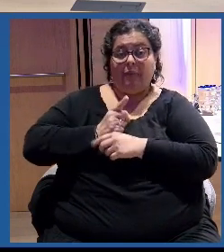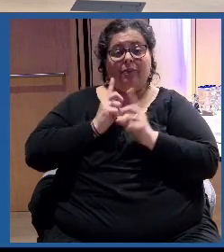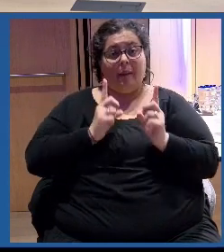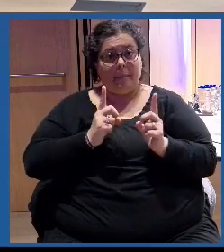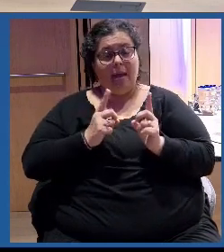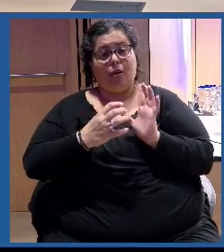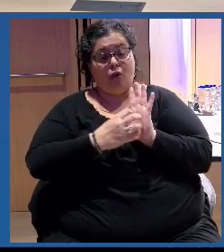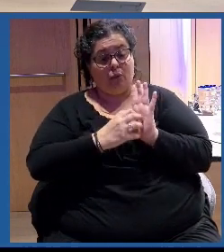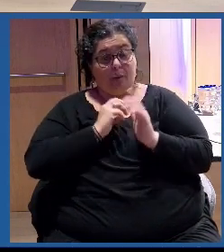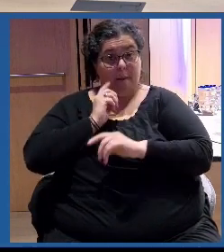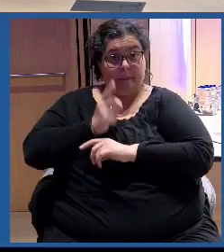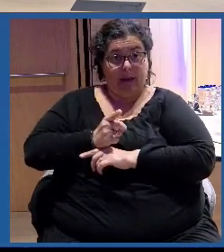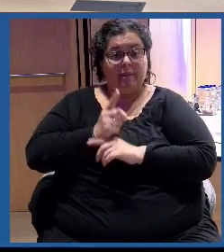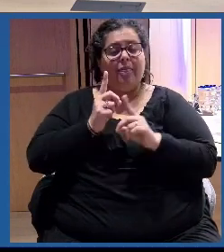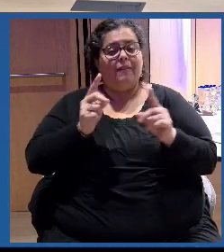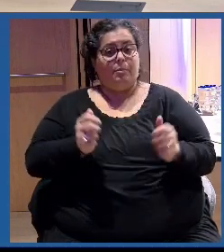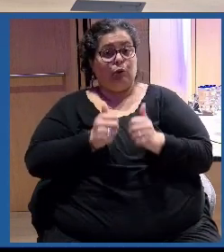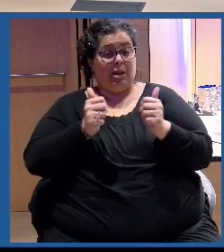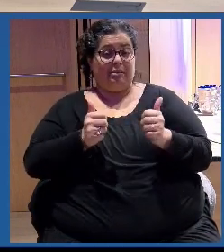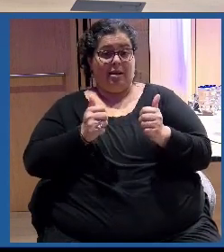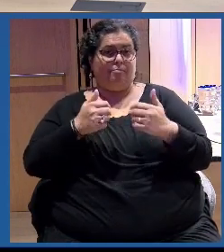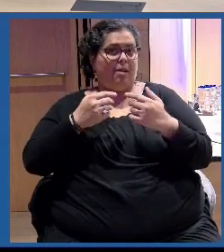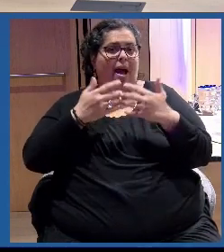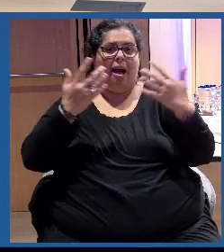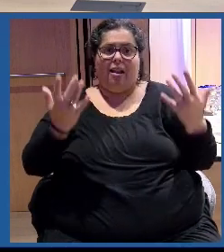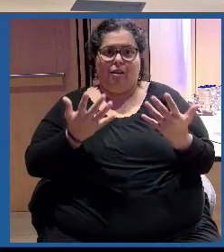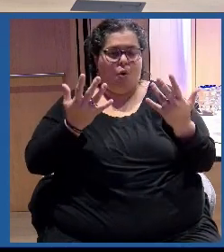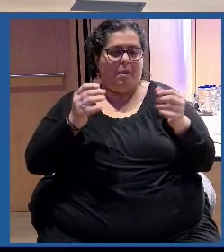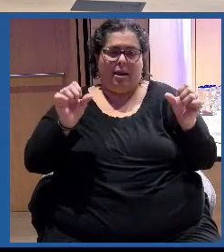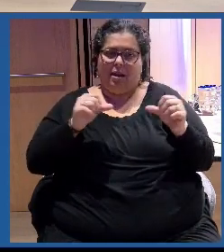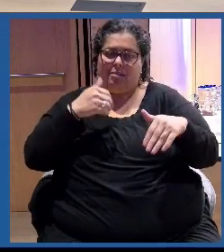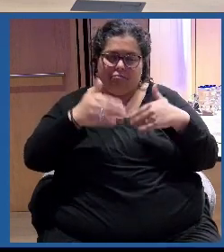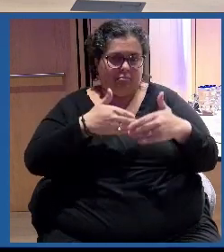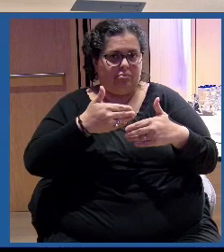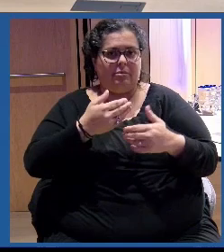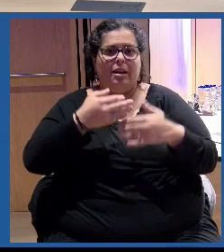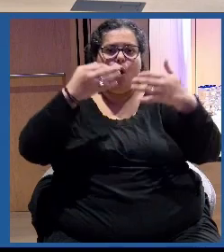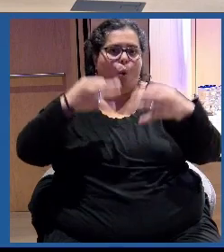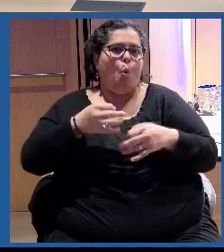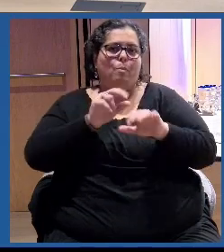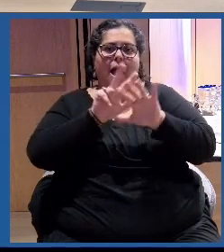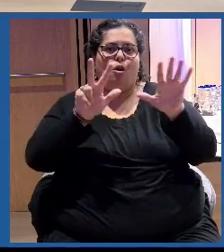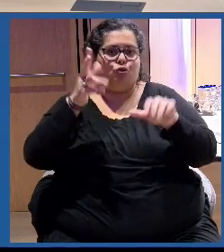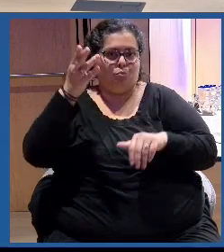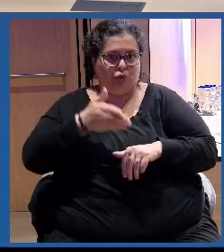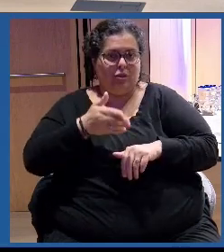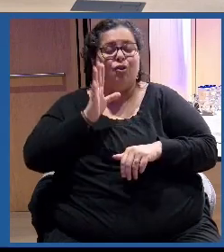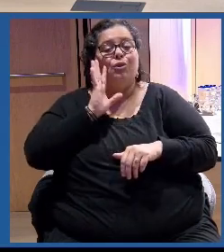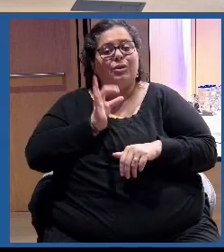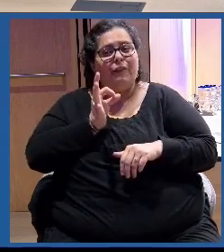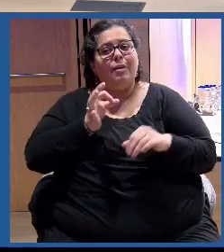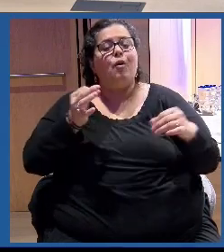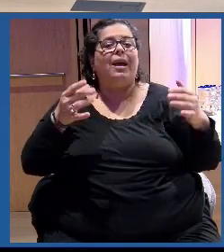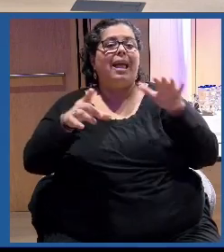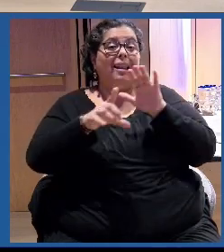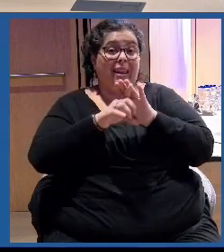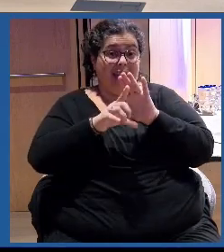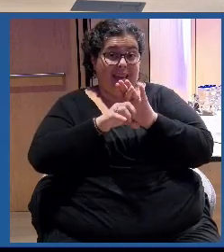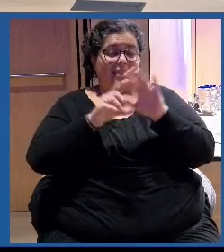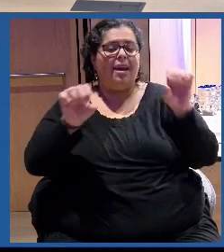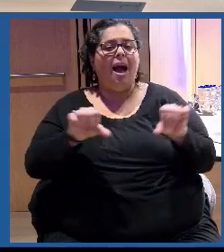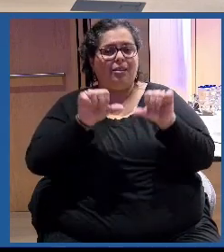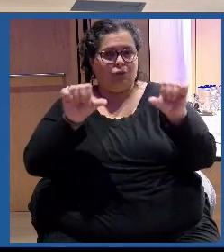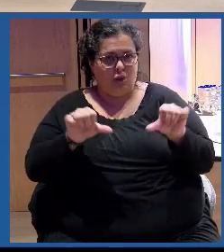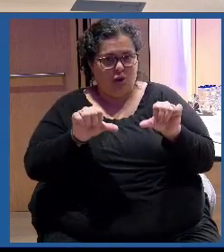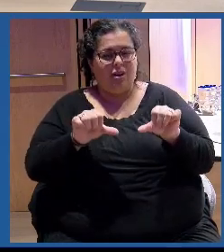tomar acciones para que esto realmente se implemente. Sabemos que evidentemente con la ley de acciones, ahí está justamente